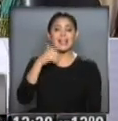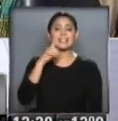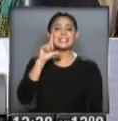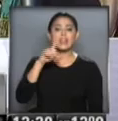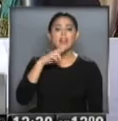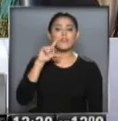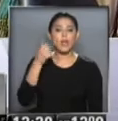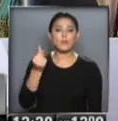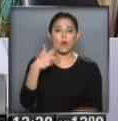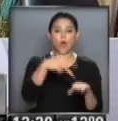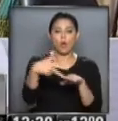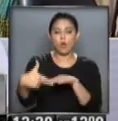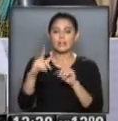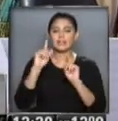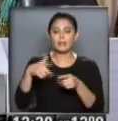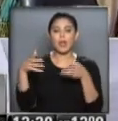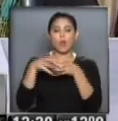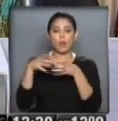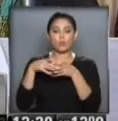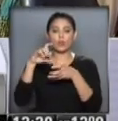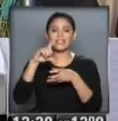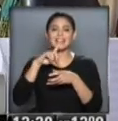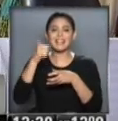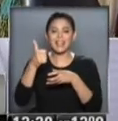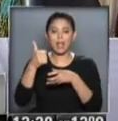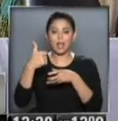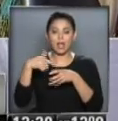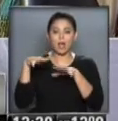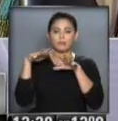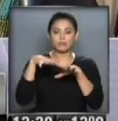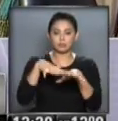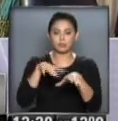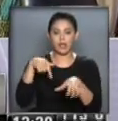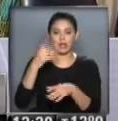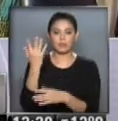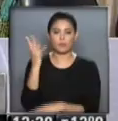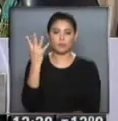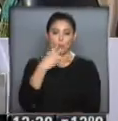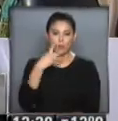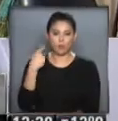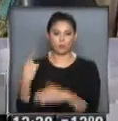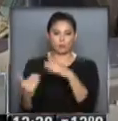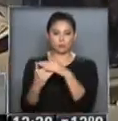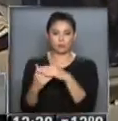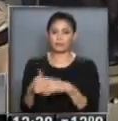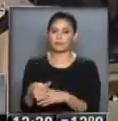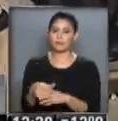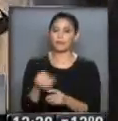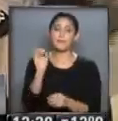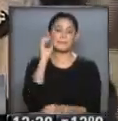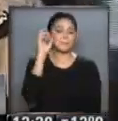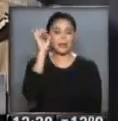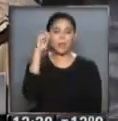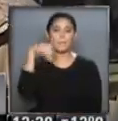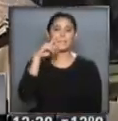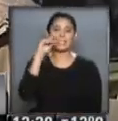los cortes y bloqueos planteados por la CTA disidente que encabeza Pablo Moyano. Contanos, Silvia. Micheli, perdón. Con